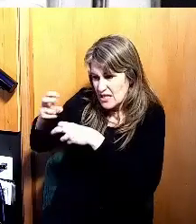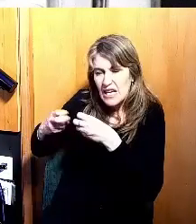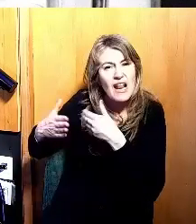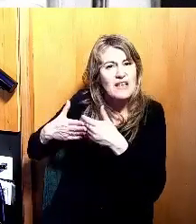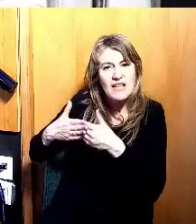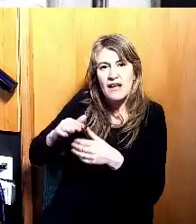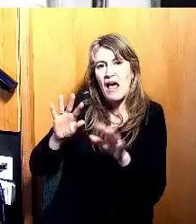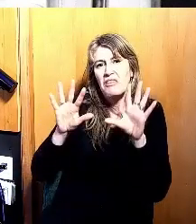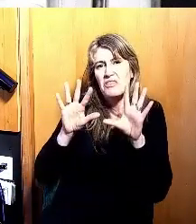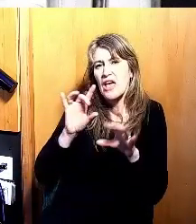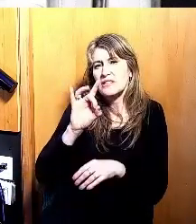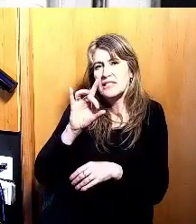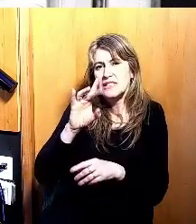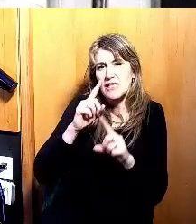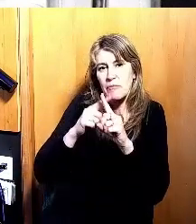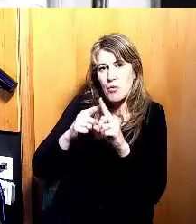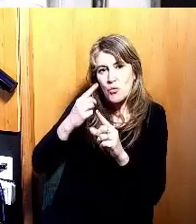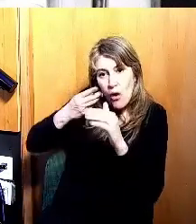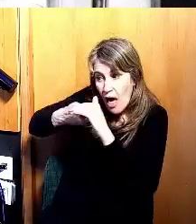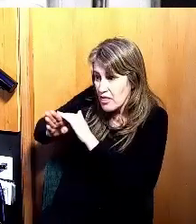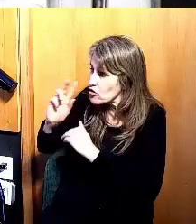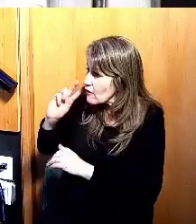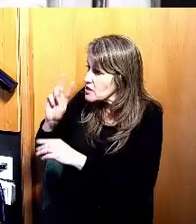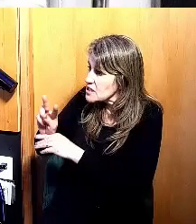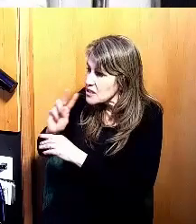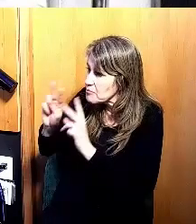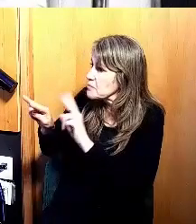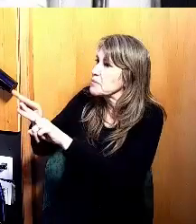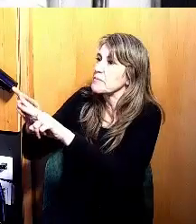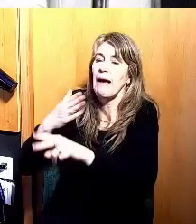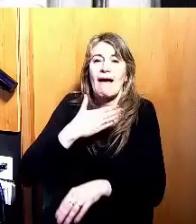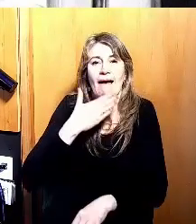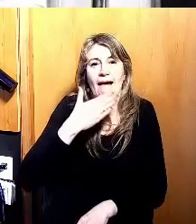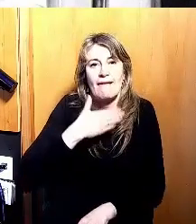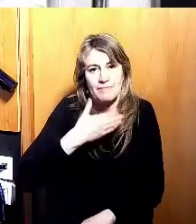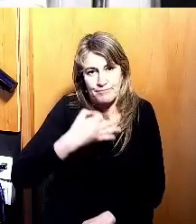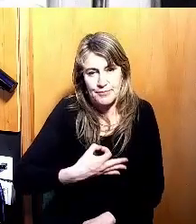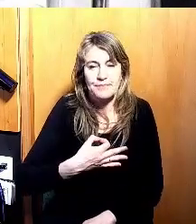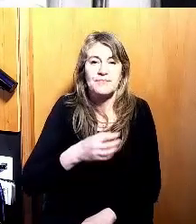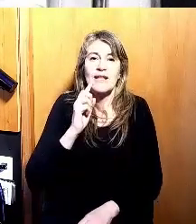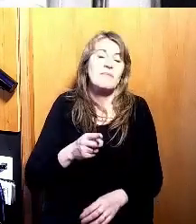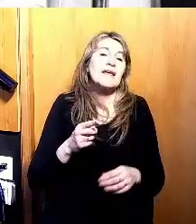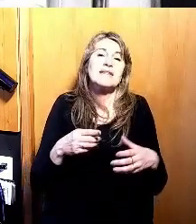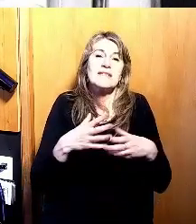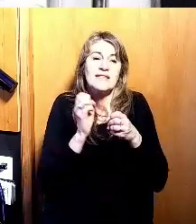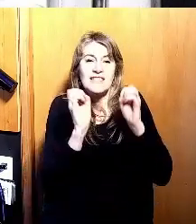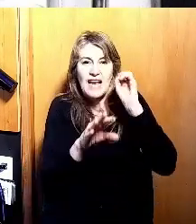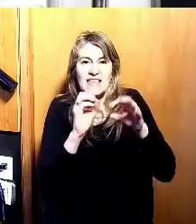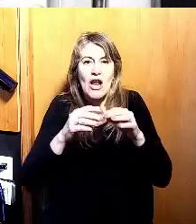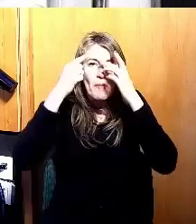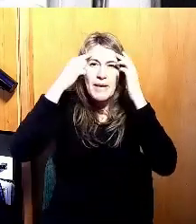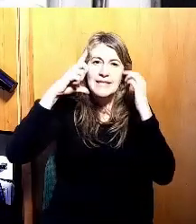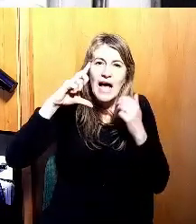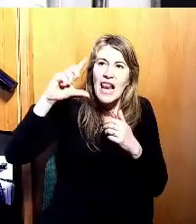recorrida uno entiende muchas cosas más por ahí que por las redes. También se ve el relleno sanitario, que uno entiende también que está allá lejos y